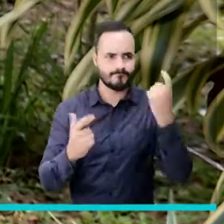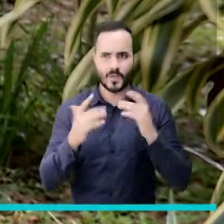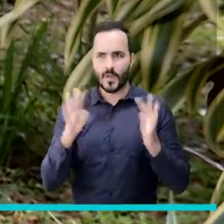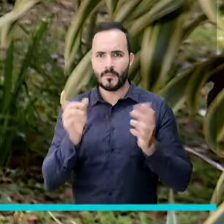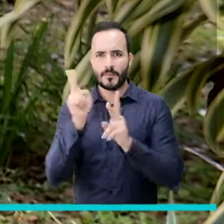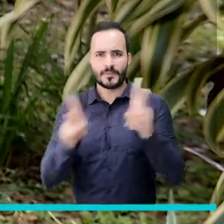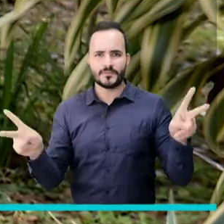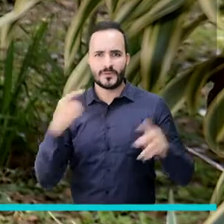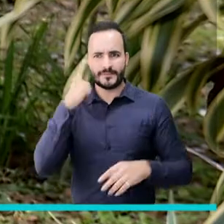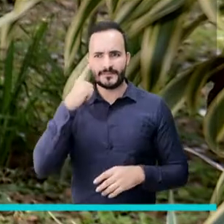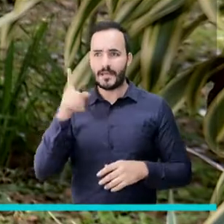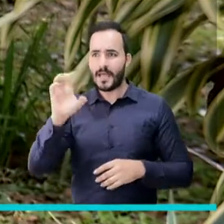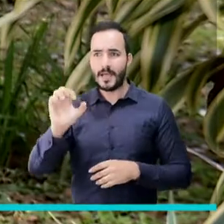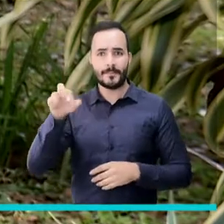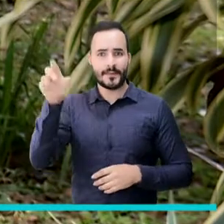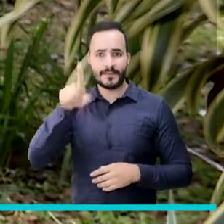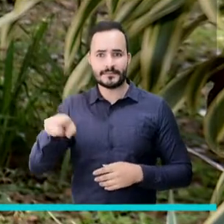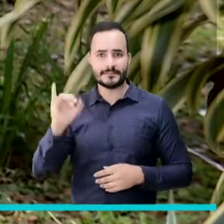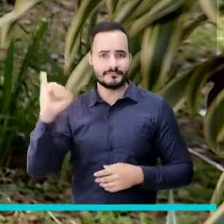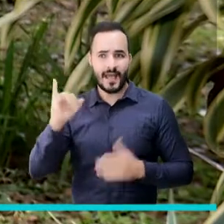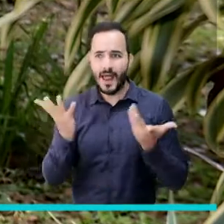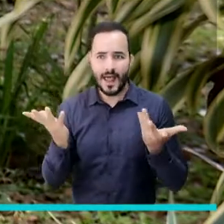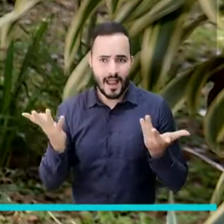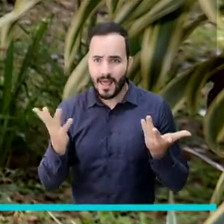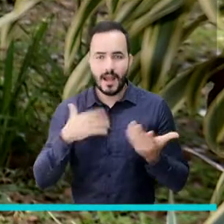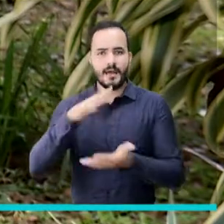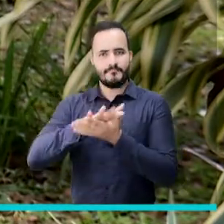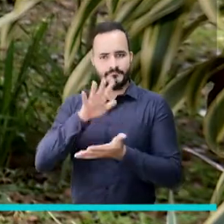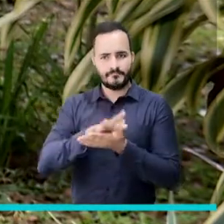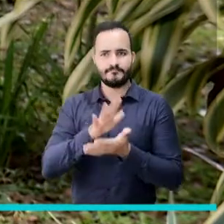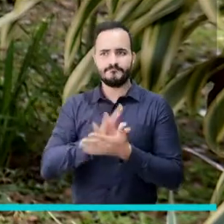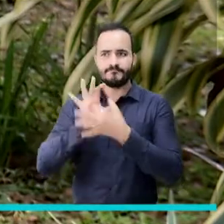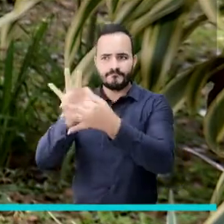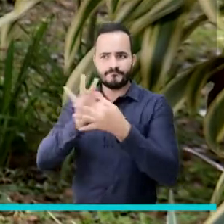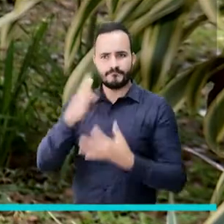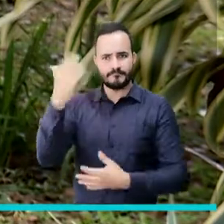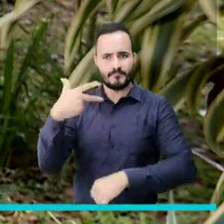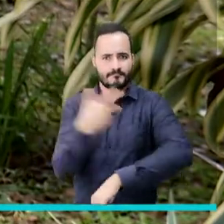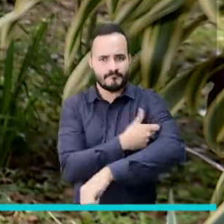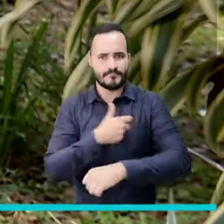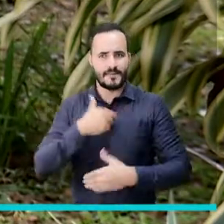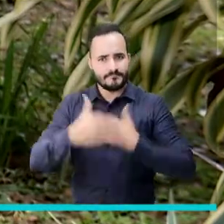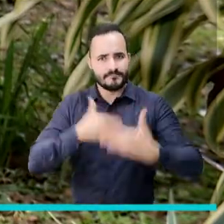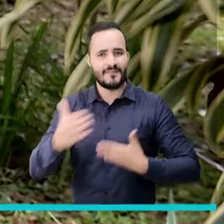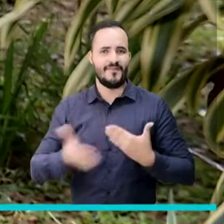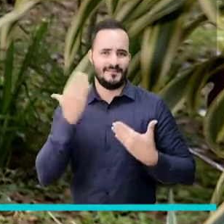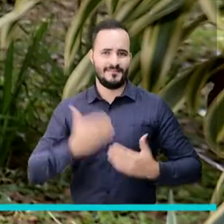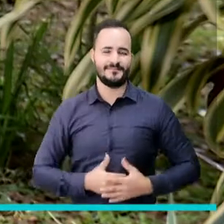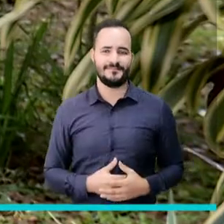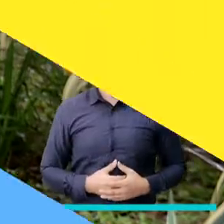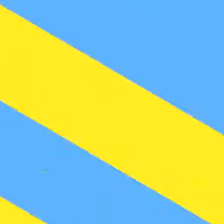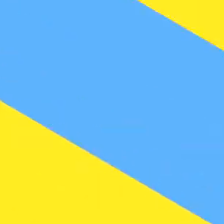identificar a la población que no cuenta con EPS para así facilitarle el proceso de aplicación de la dosis contra la COVID-19.